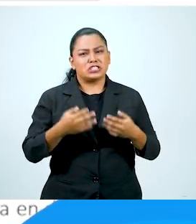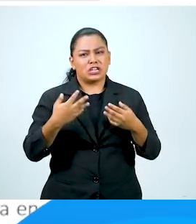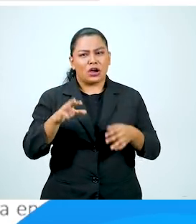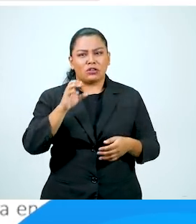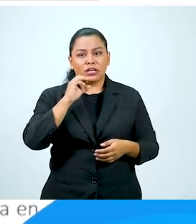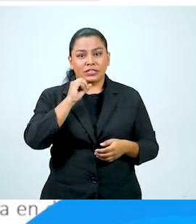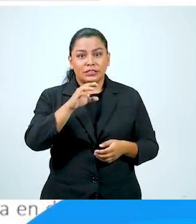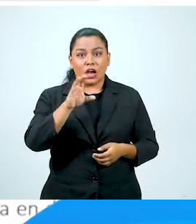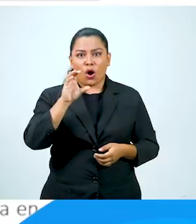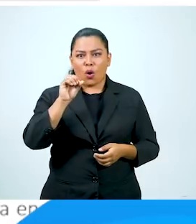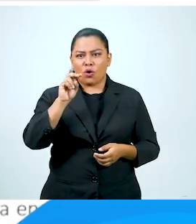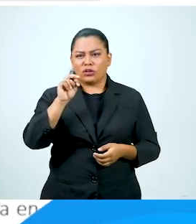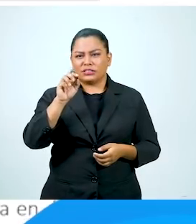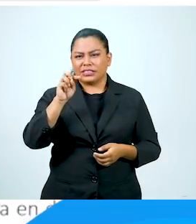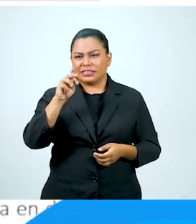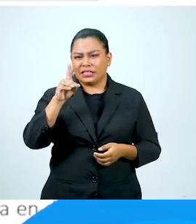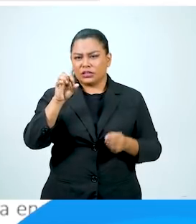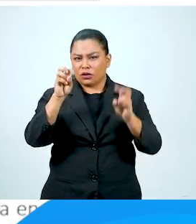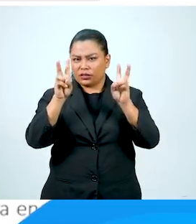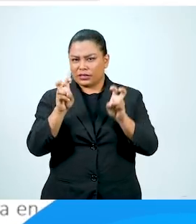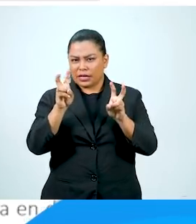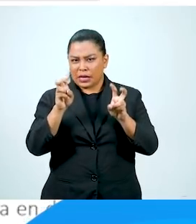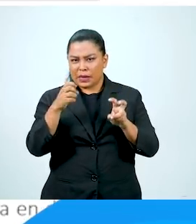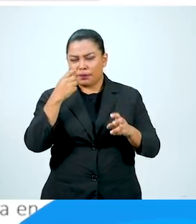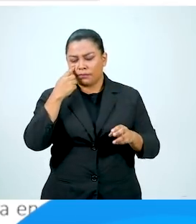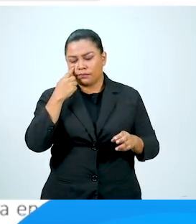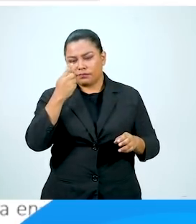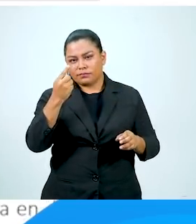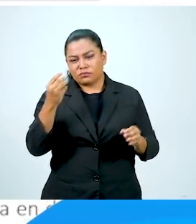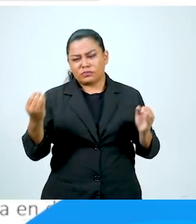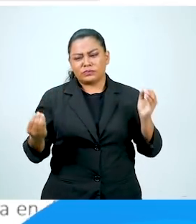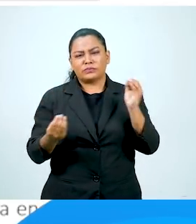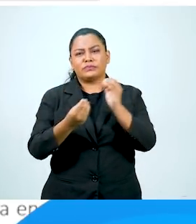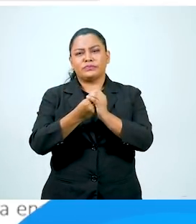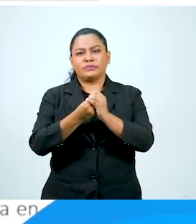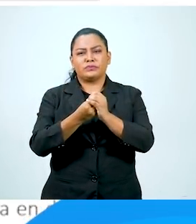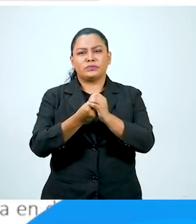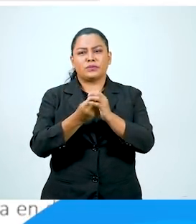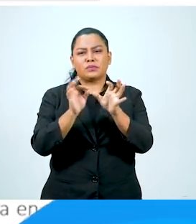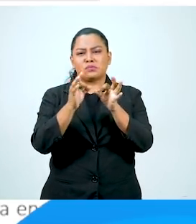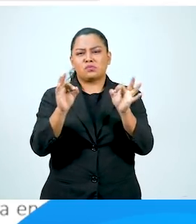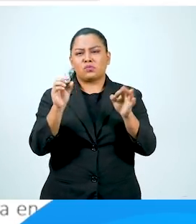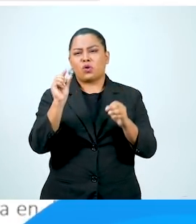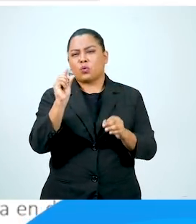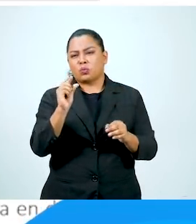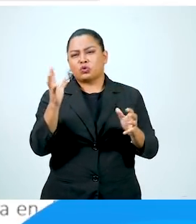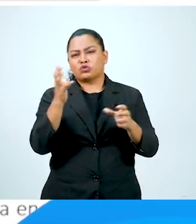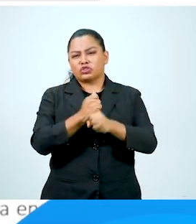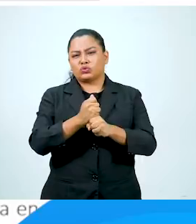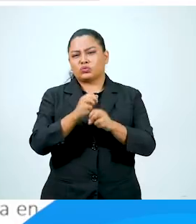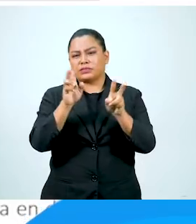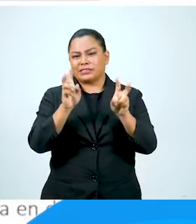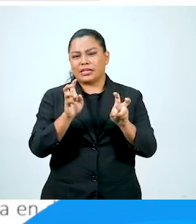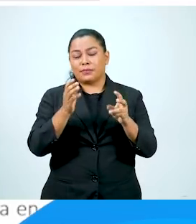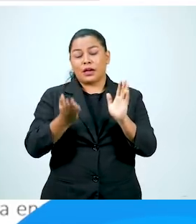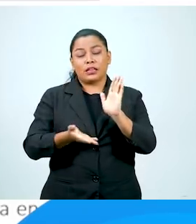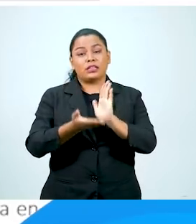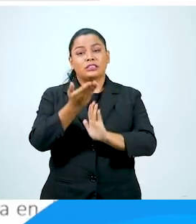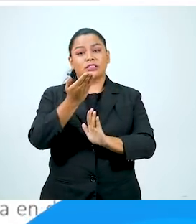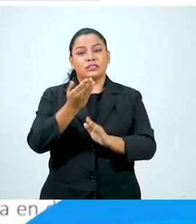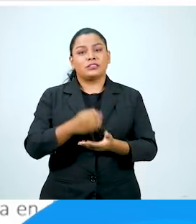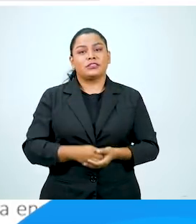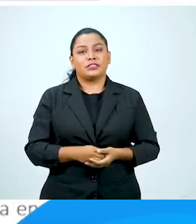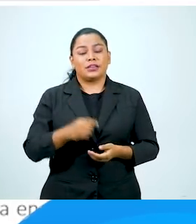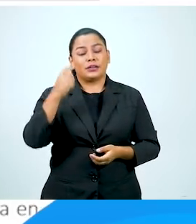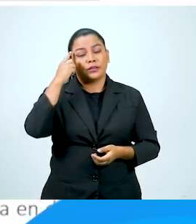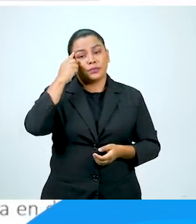donde dice contenido, se ha colocado de forma breve o parafraseada el contenido que se desarrolla